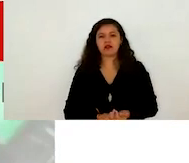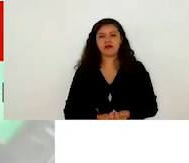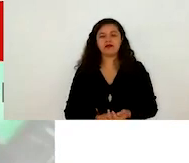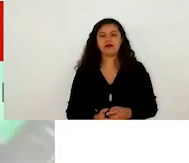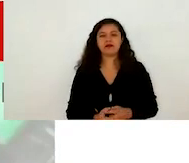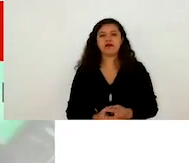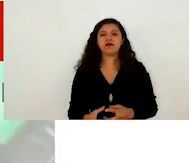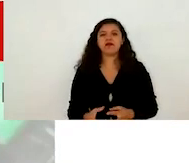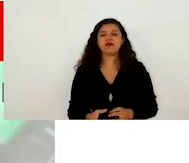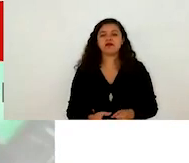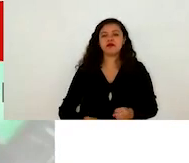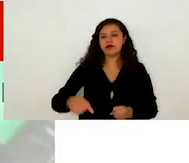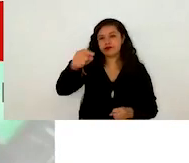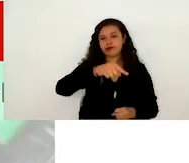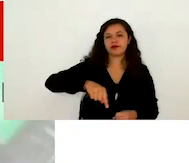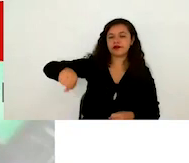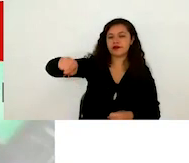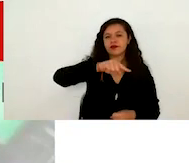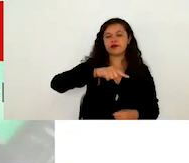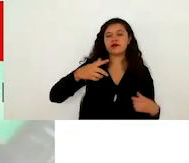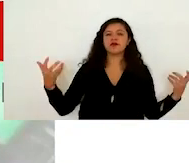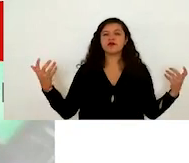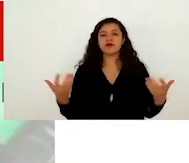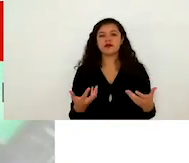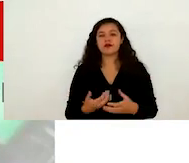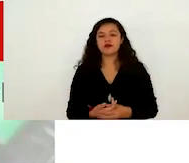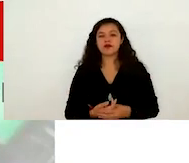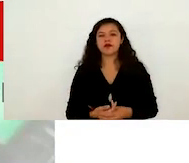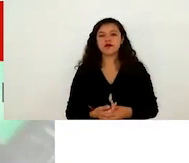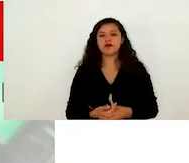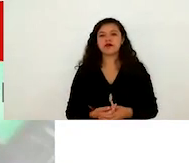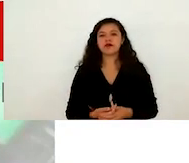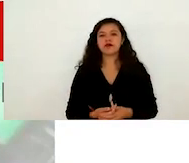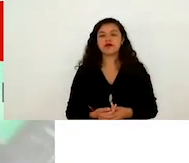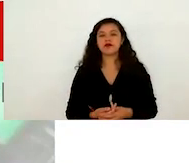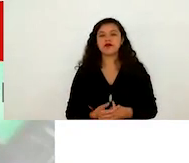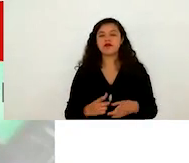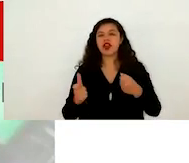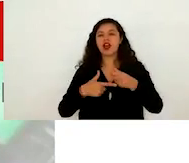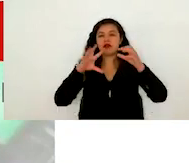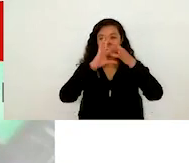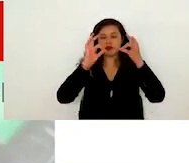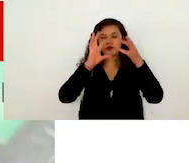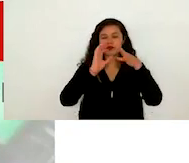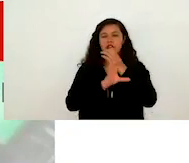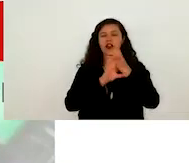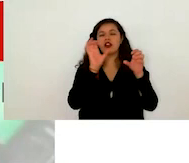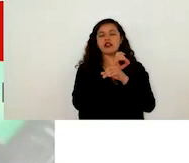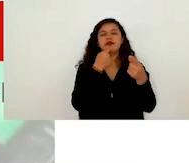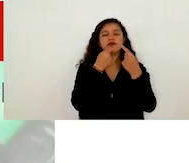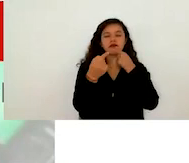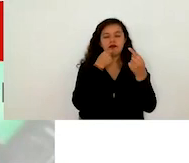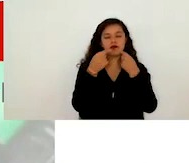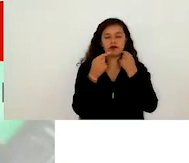ustedes realicen si una pequeña descripción de los posibles diálogos que